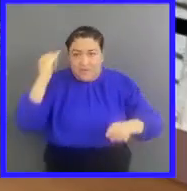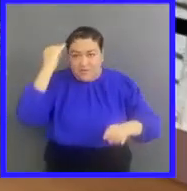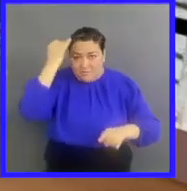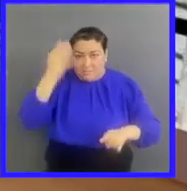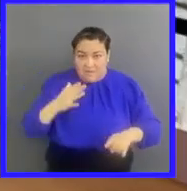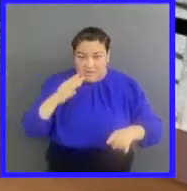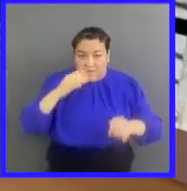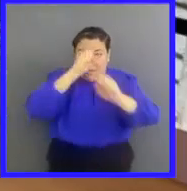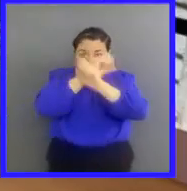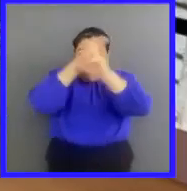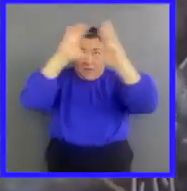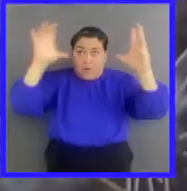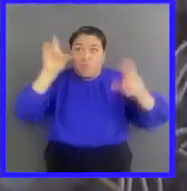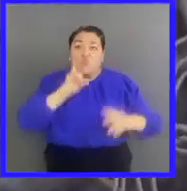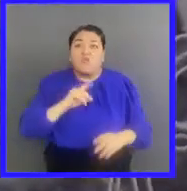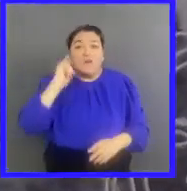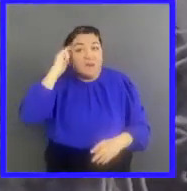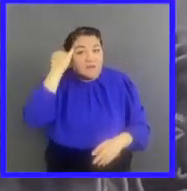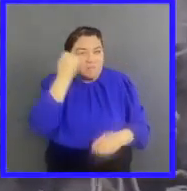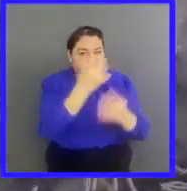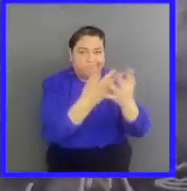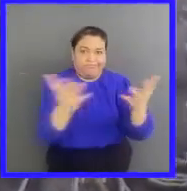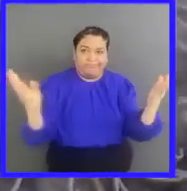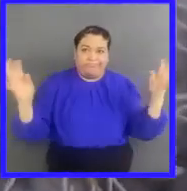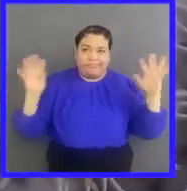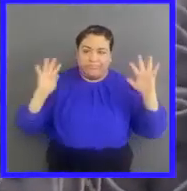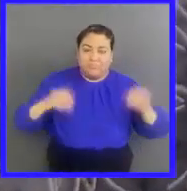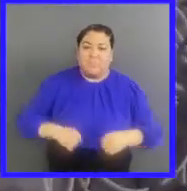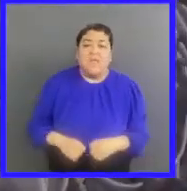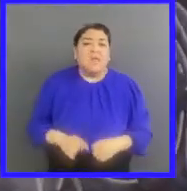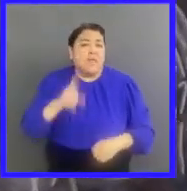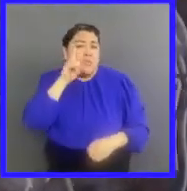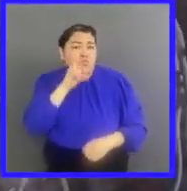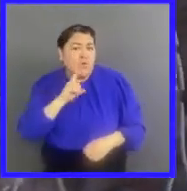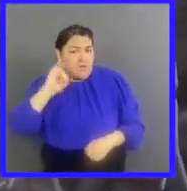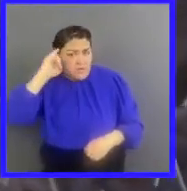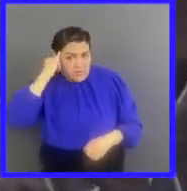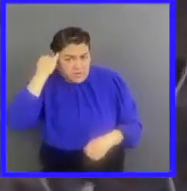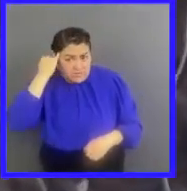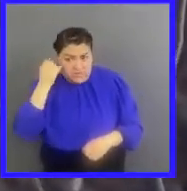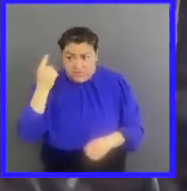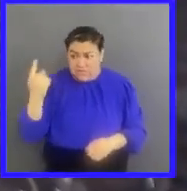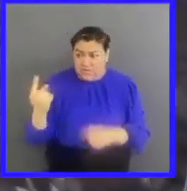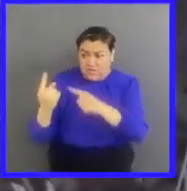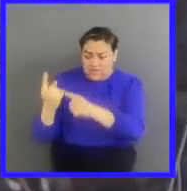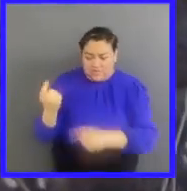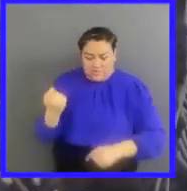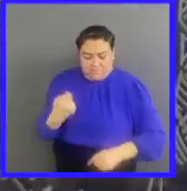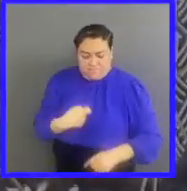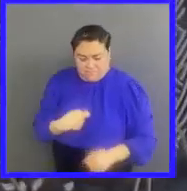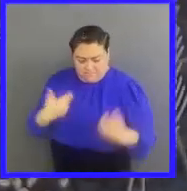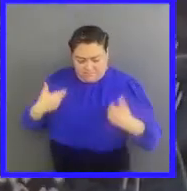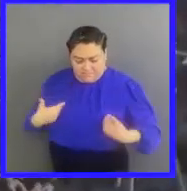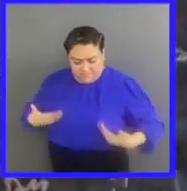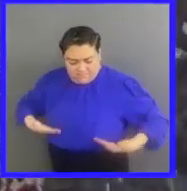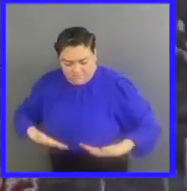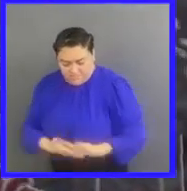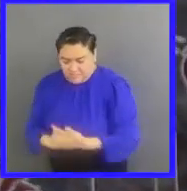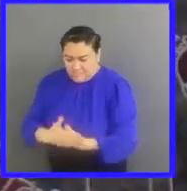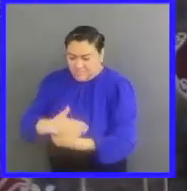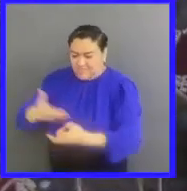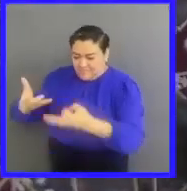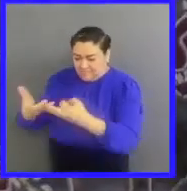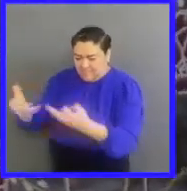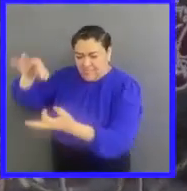mujeres indígenas. Ser una mujer indígena no solo es identidad, origen y pertenencia, también es